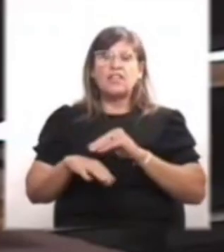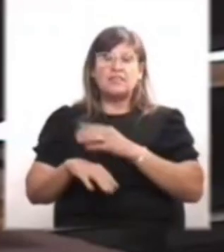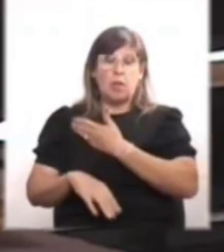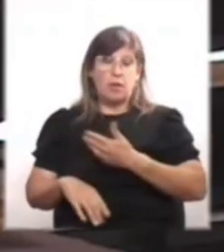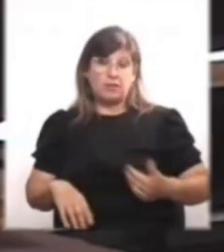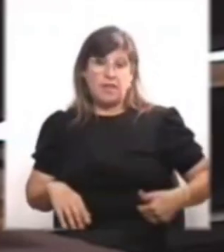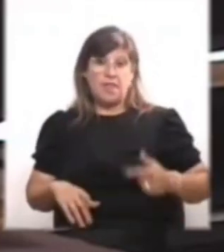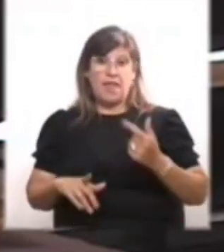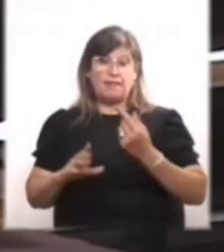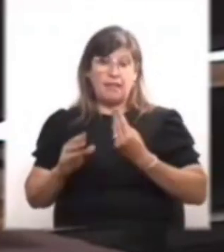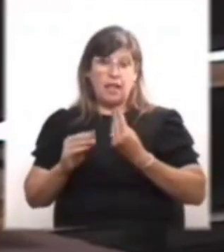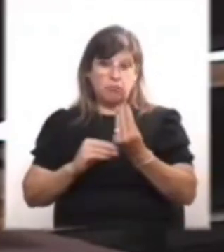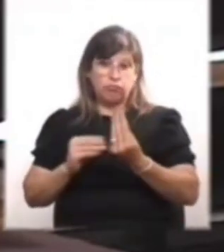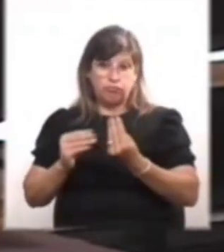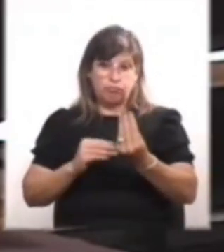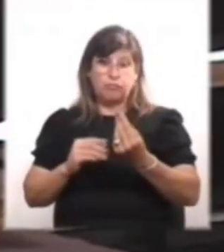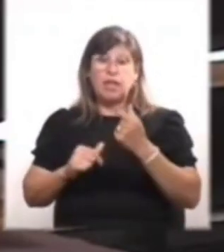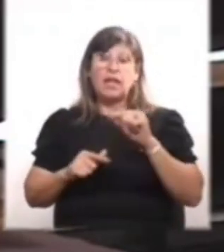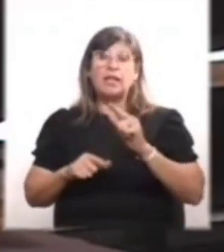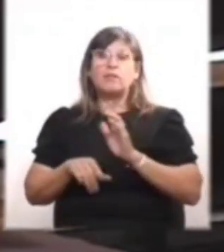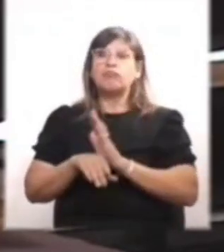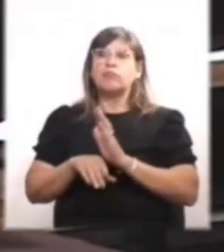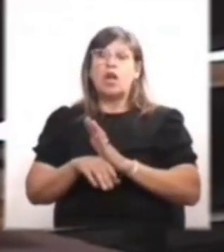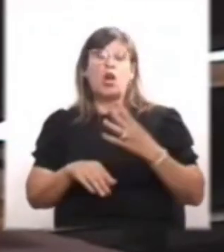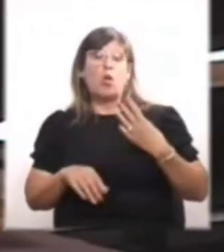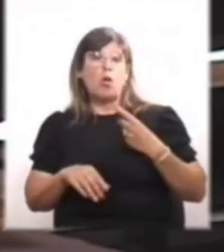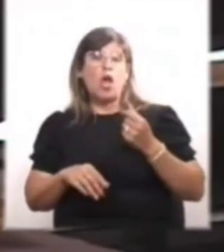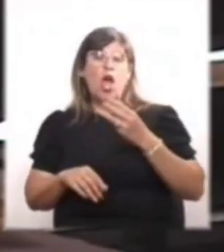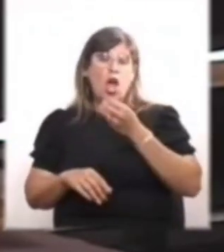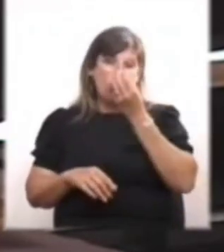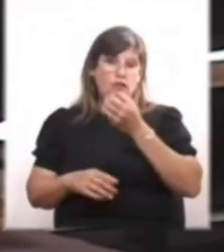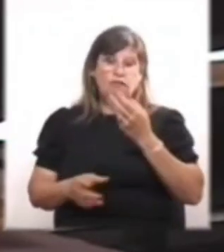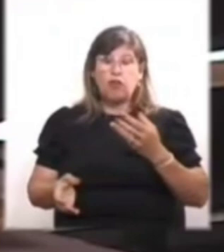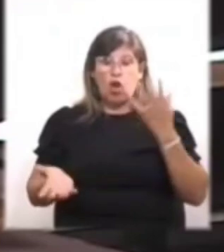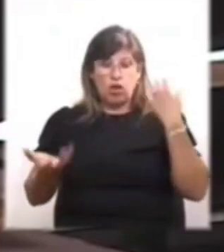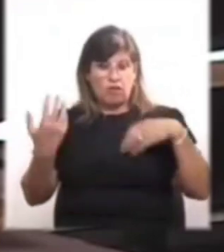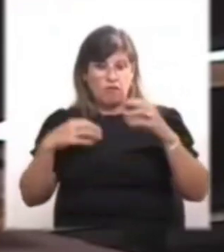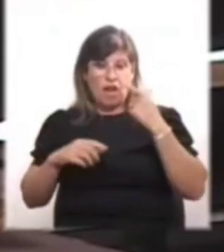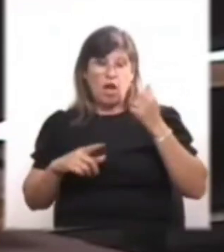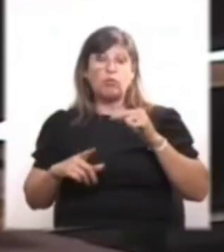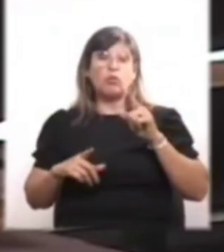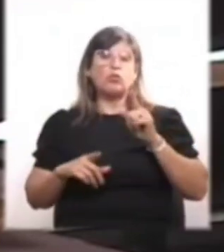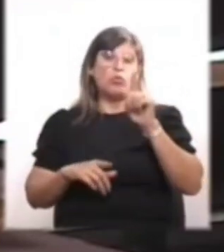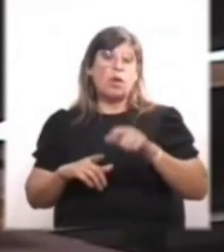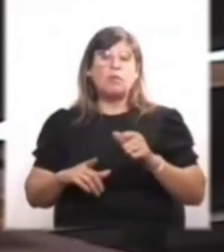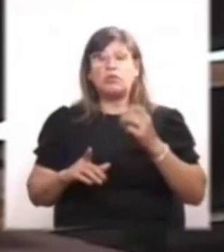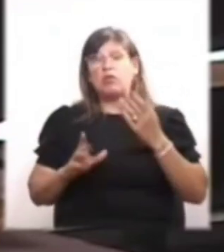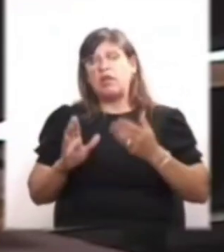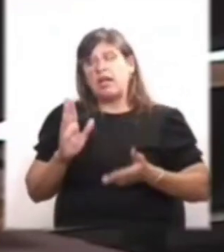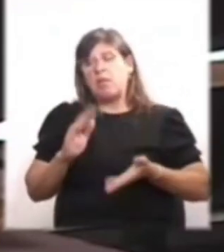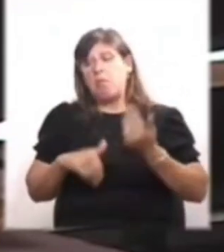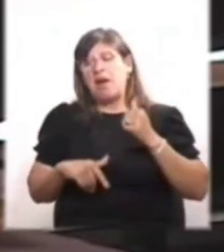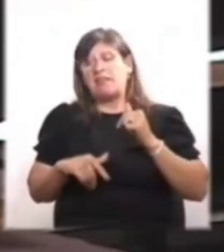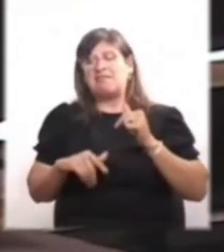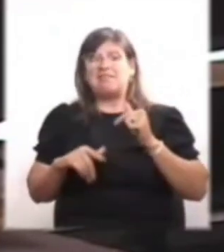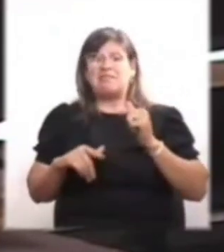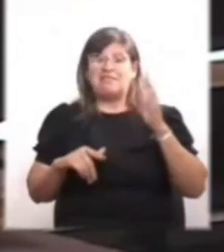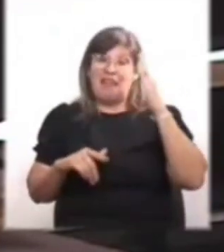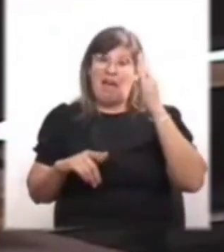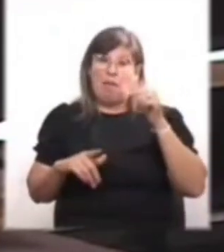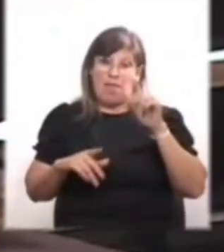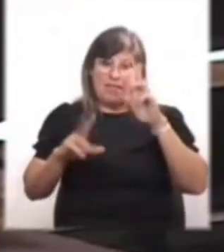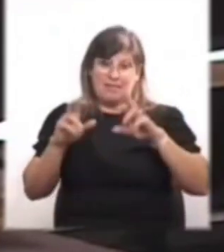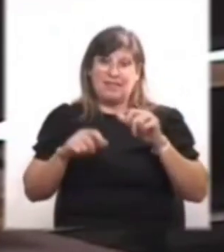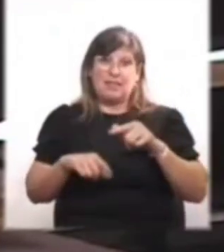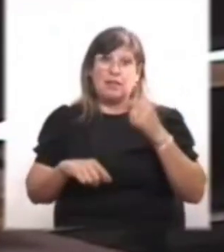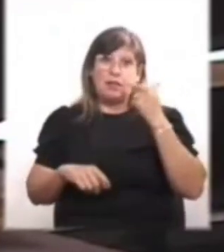estuvo al frente de una especie de dirección de flora y fauna del Uruguay, debe ser de las personas que más sabe de Uruguay de ese tema, sin perjuicio de lo cual